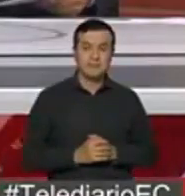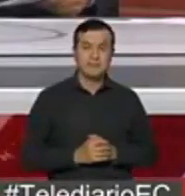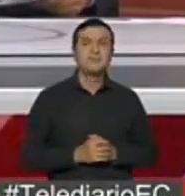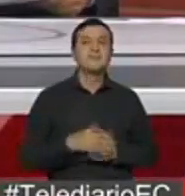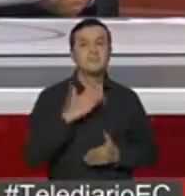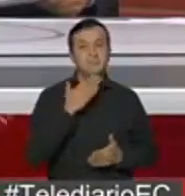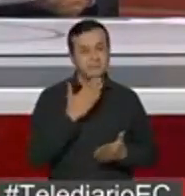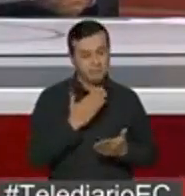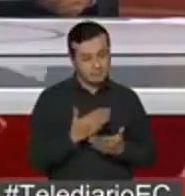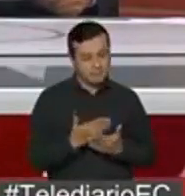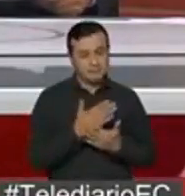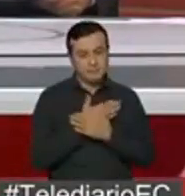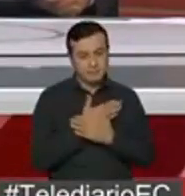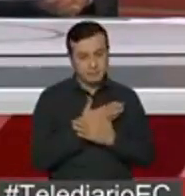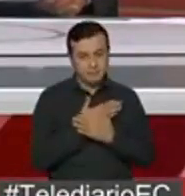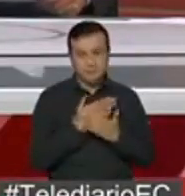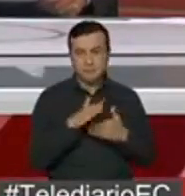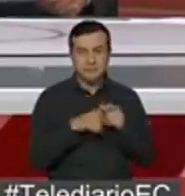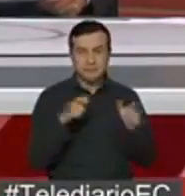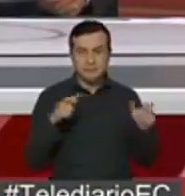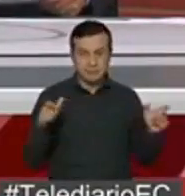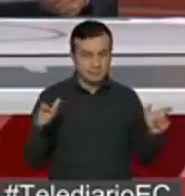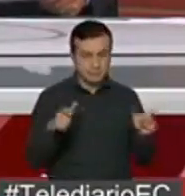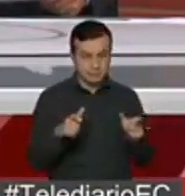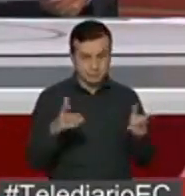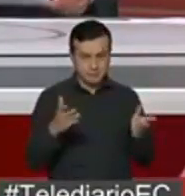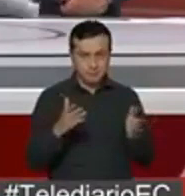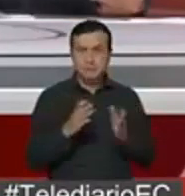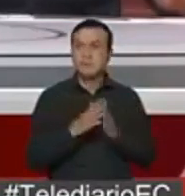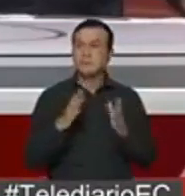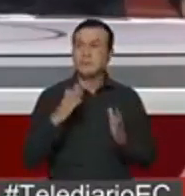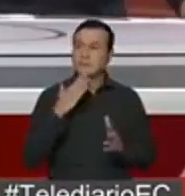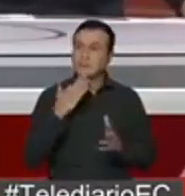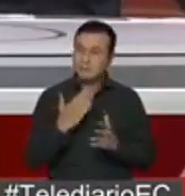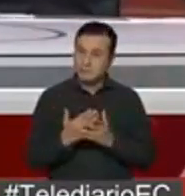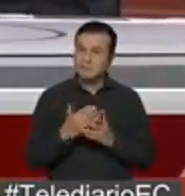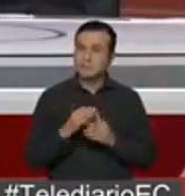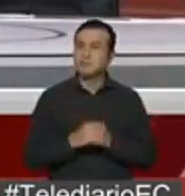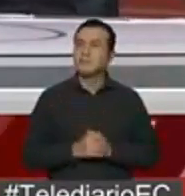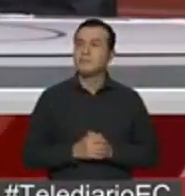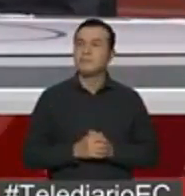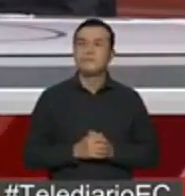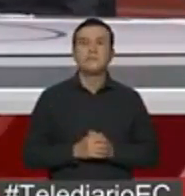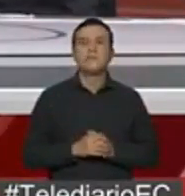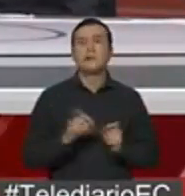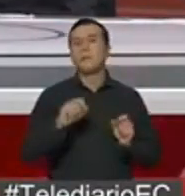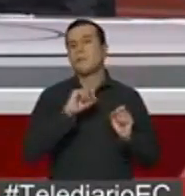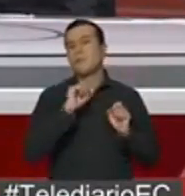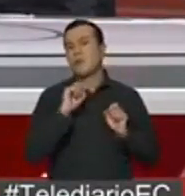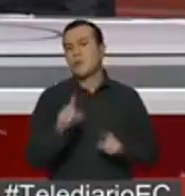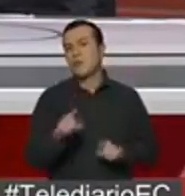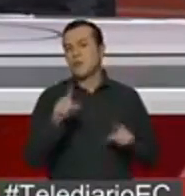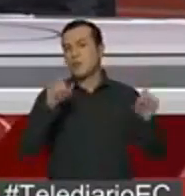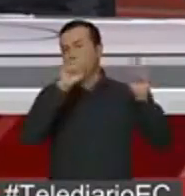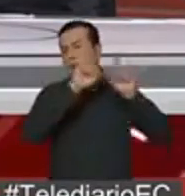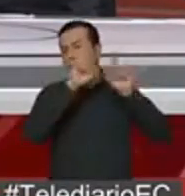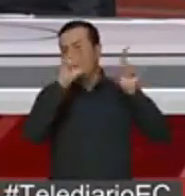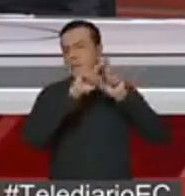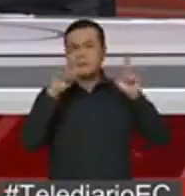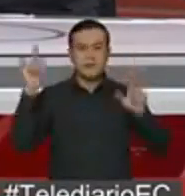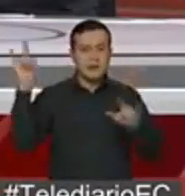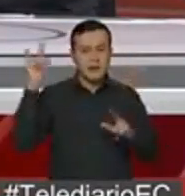Gracias, Fabricio. Saludos a ti y a tu audiencia. Muchas gracias, muy gentil. Buenos días. Bueno, ¿cómo reciben las empresas aéreas